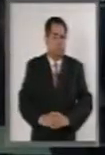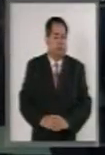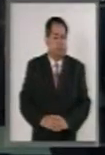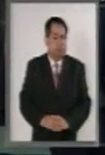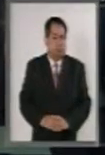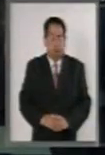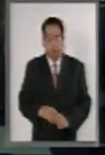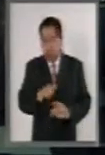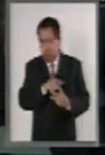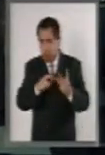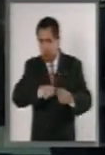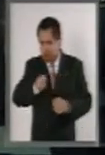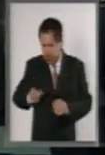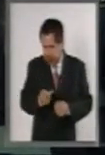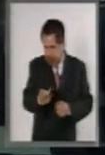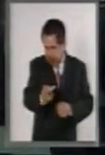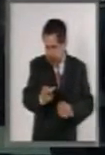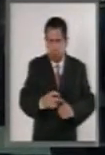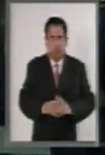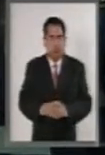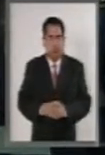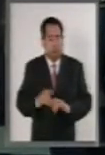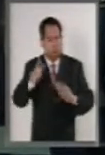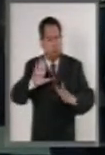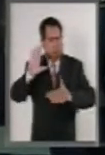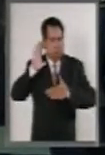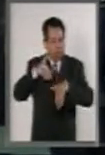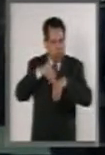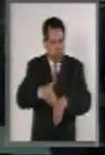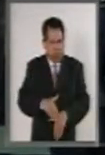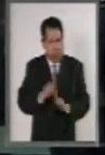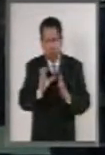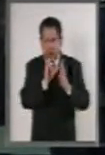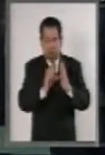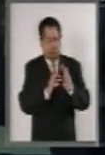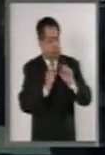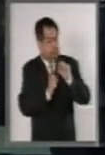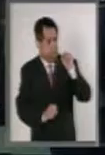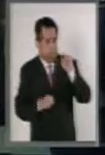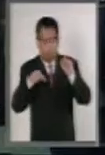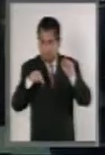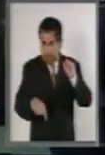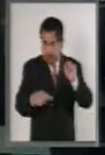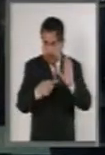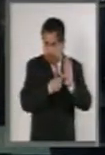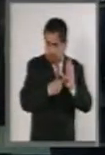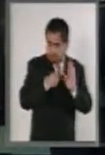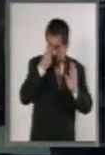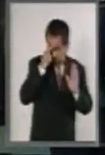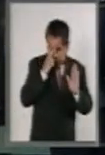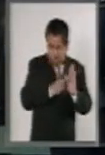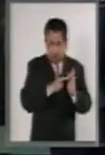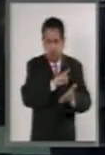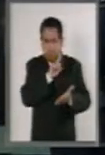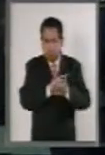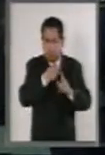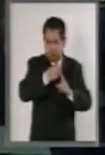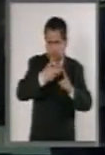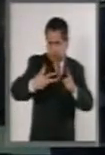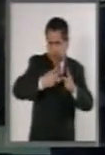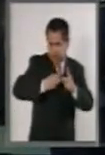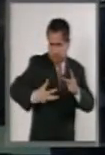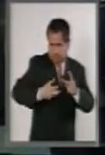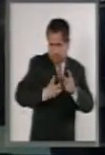En consecuencia, les pregunto, ¿protestan guardar y hacer guardar la Constitución política de los Estados Unidos mexicanos, las leyes que de ella emanen